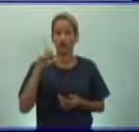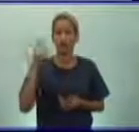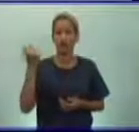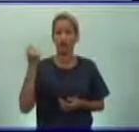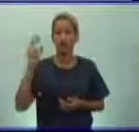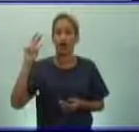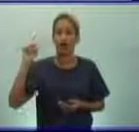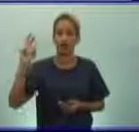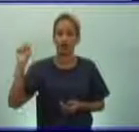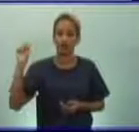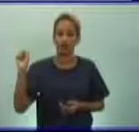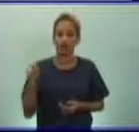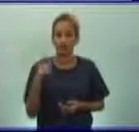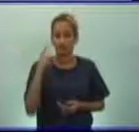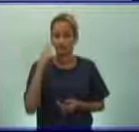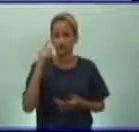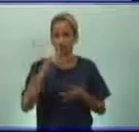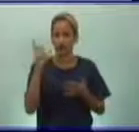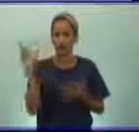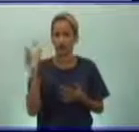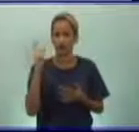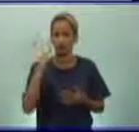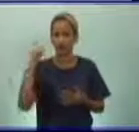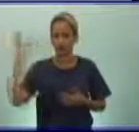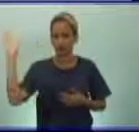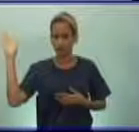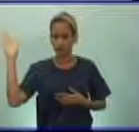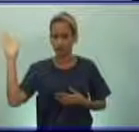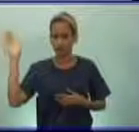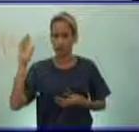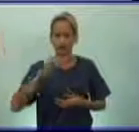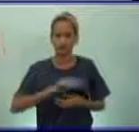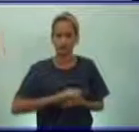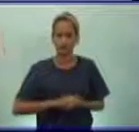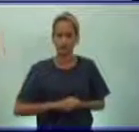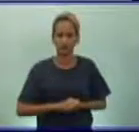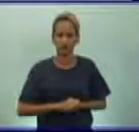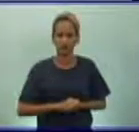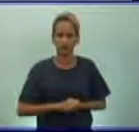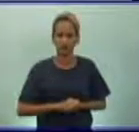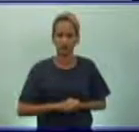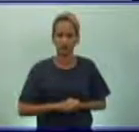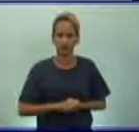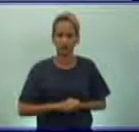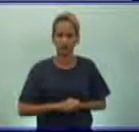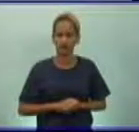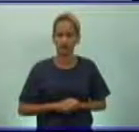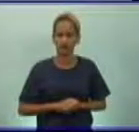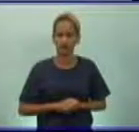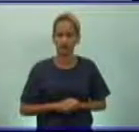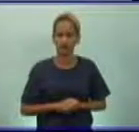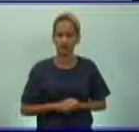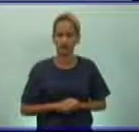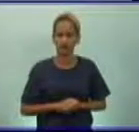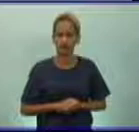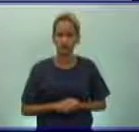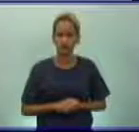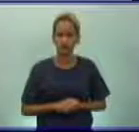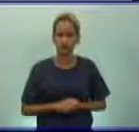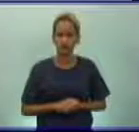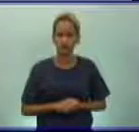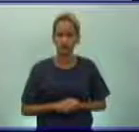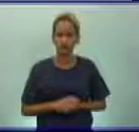presencia, siente, todavía, cercana, parece, como y estuviera.